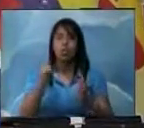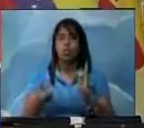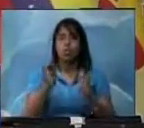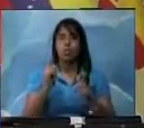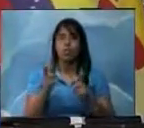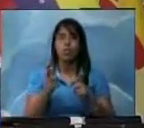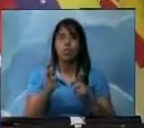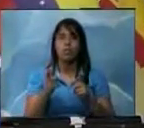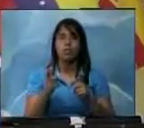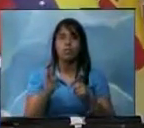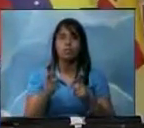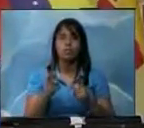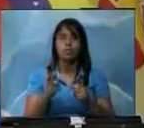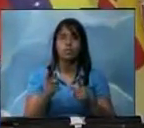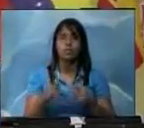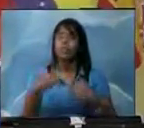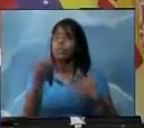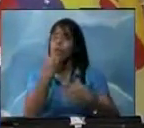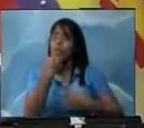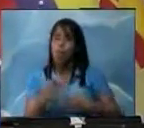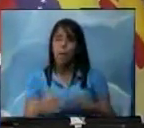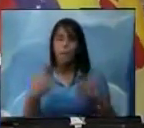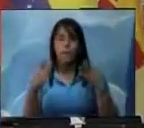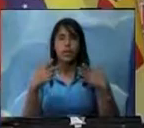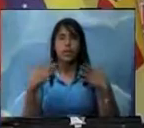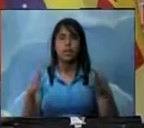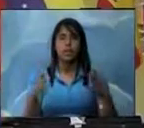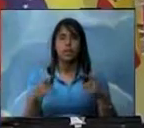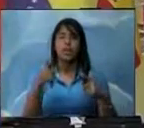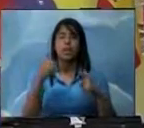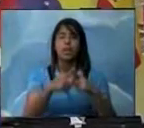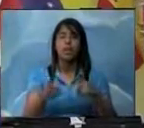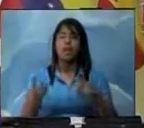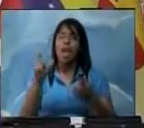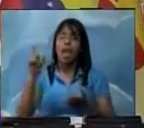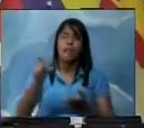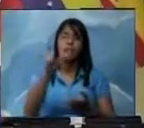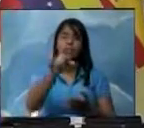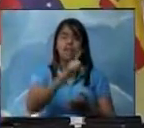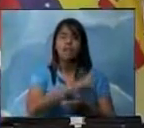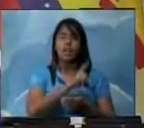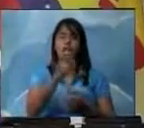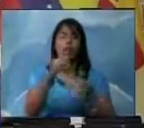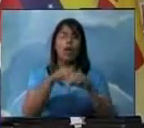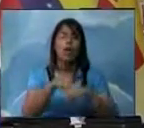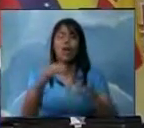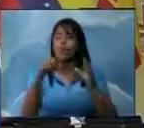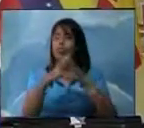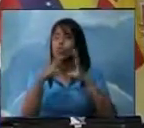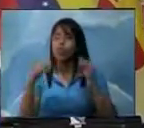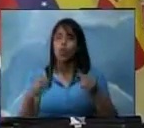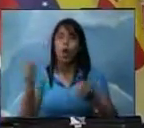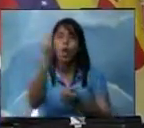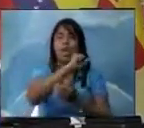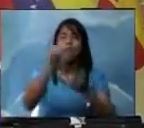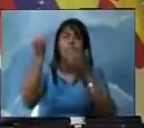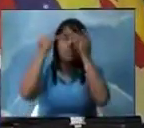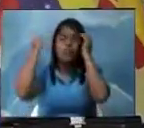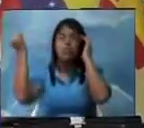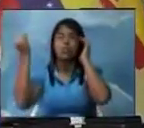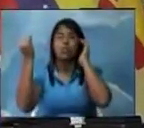alguna, de buen parecer, enseñados en toda